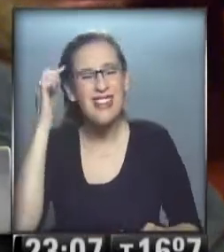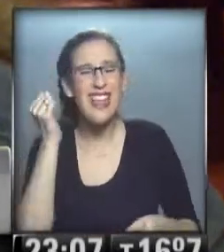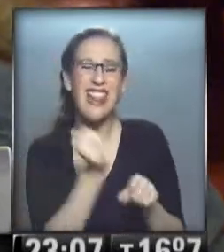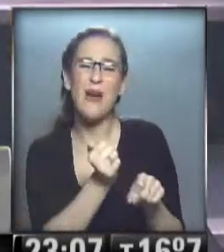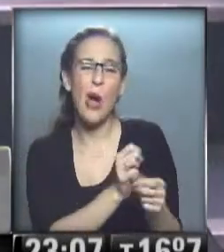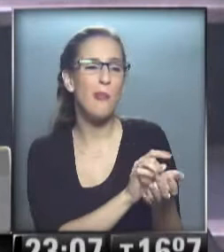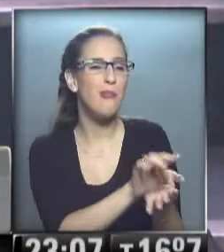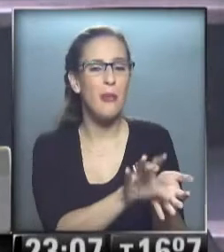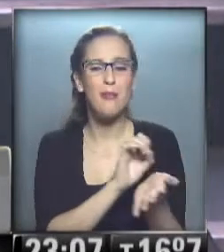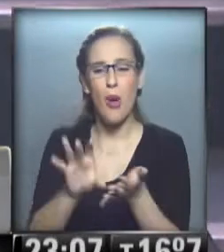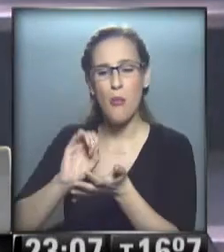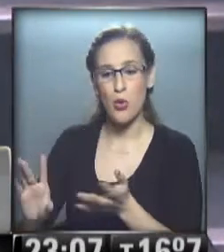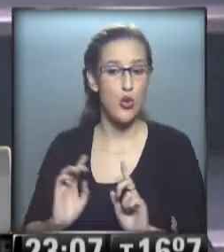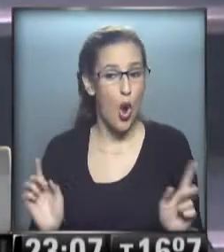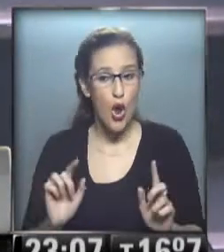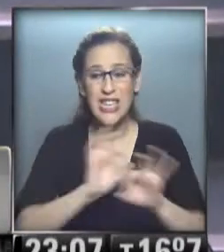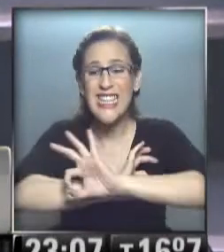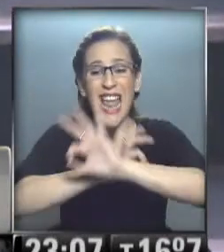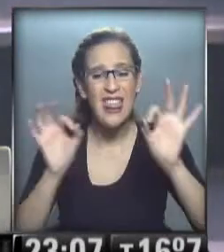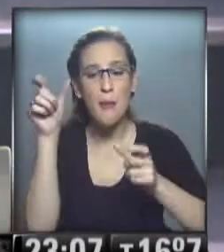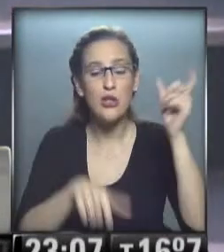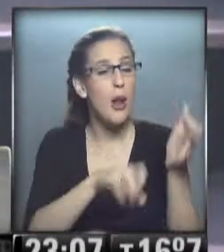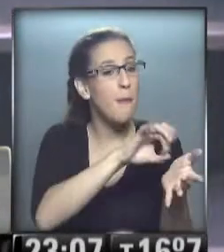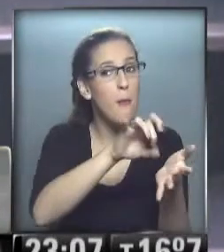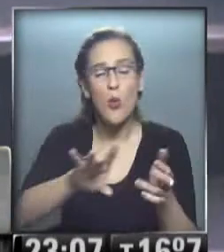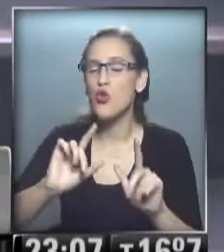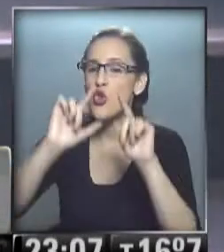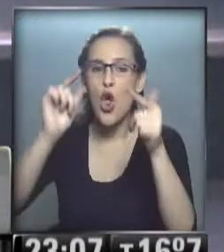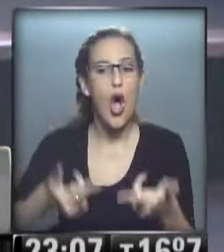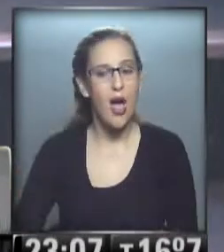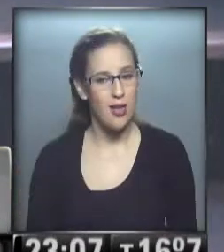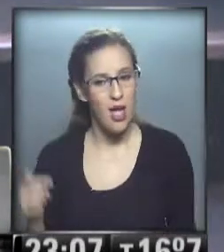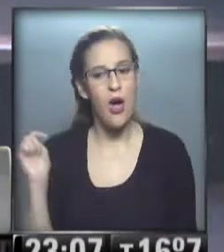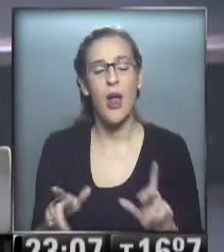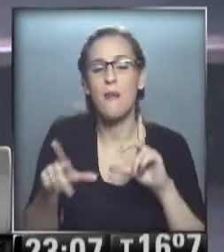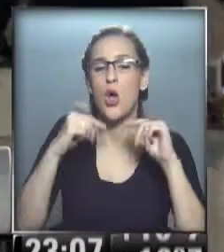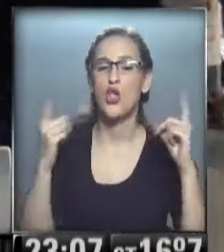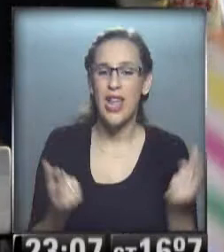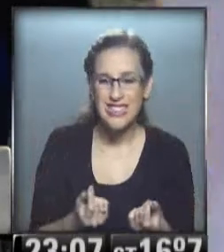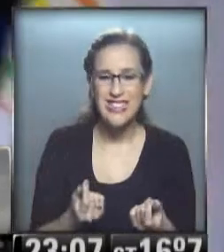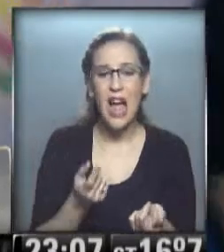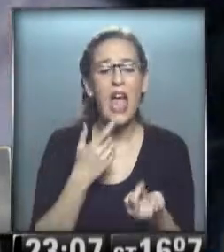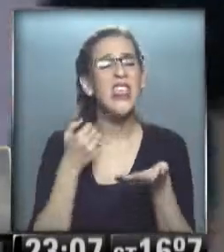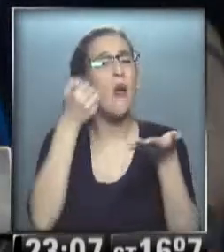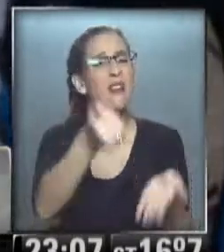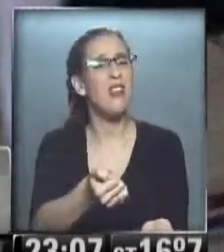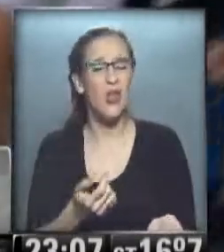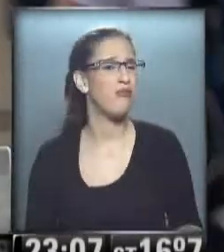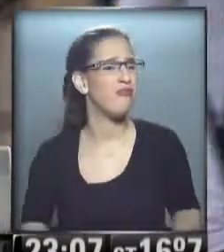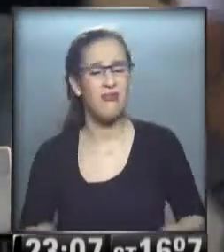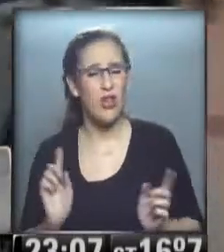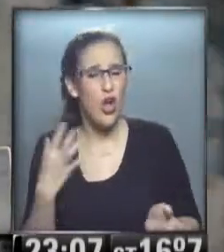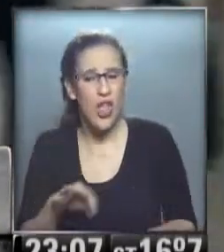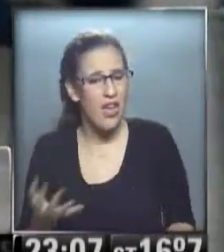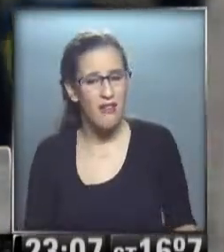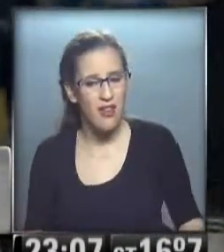hubo ni un solo despido. Está claro, están reclamando una indemnización que no les corresponde. ¿Se analiza el quite de